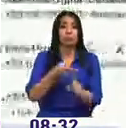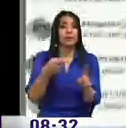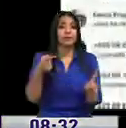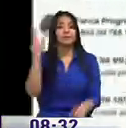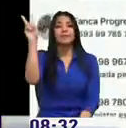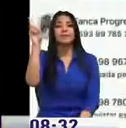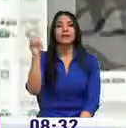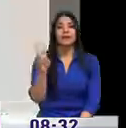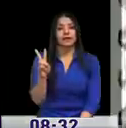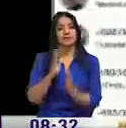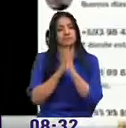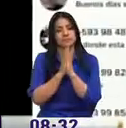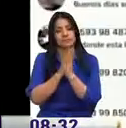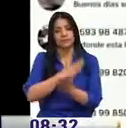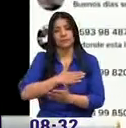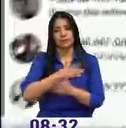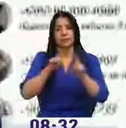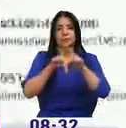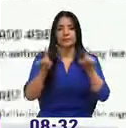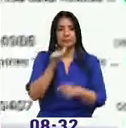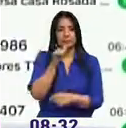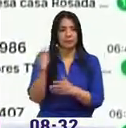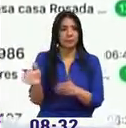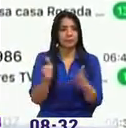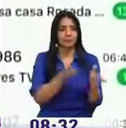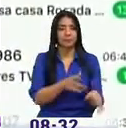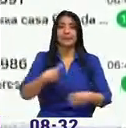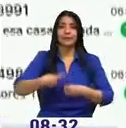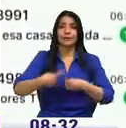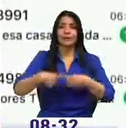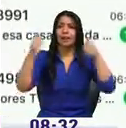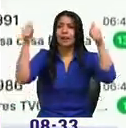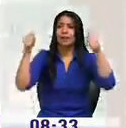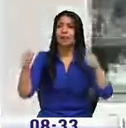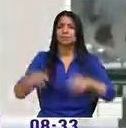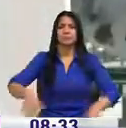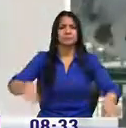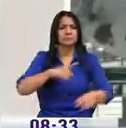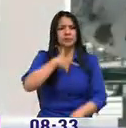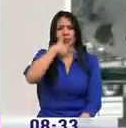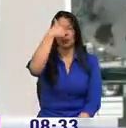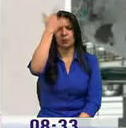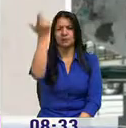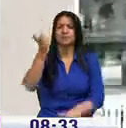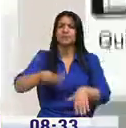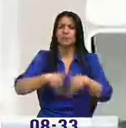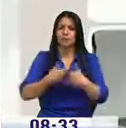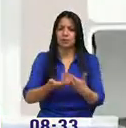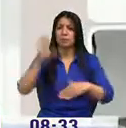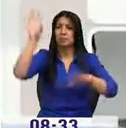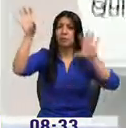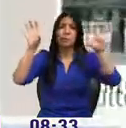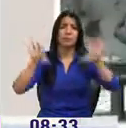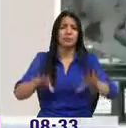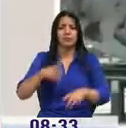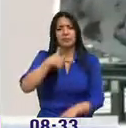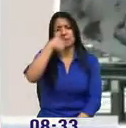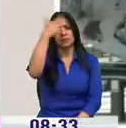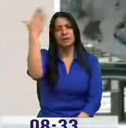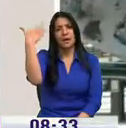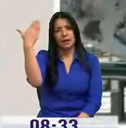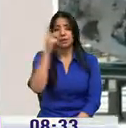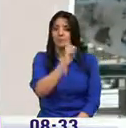que hacemos llamado a la empresa de agua potable. Quito empapelado, qué vergüenza. Vean, qué vergüenza, señor alcalde, qué vergüenza